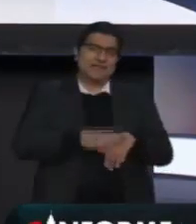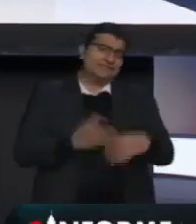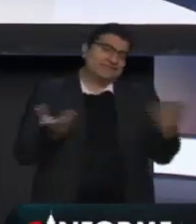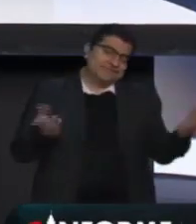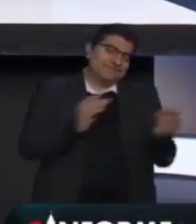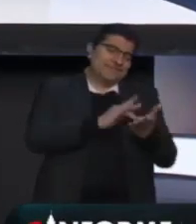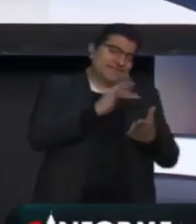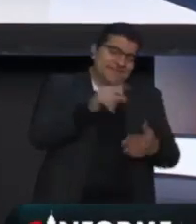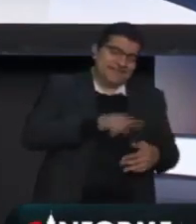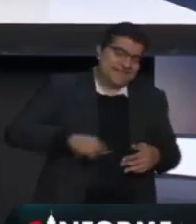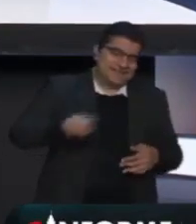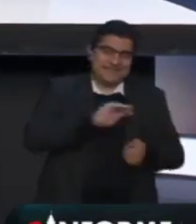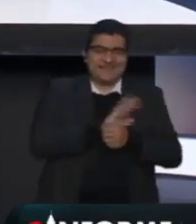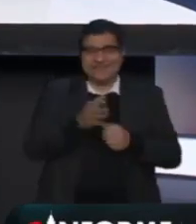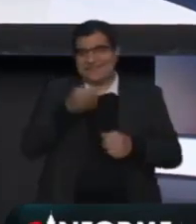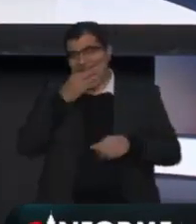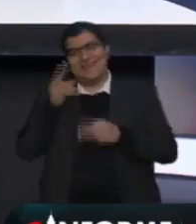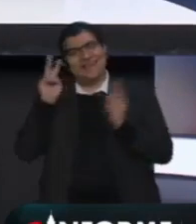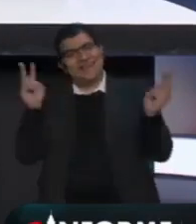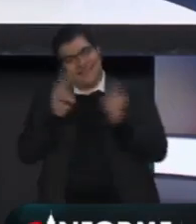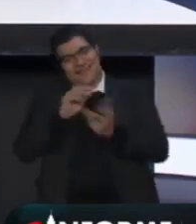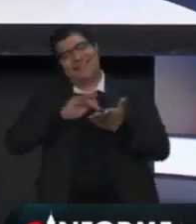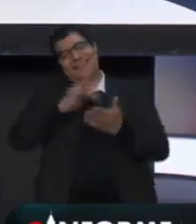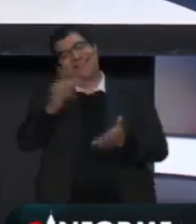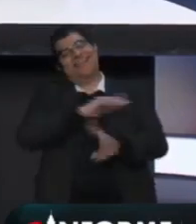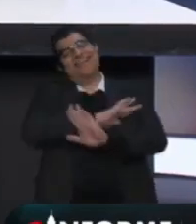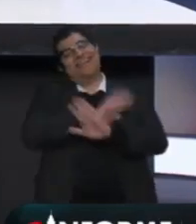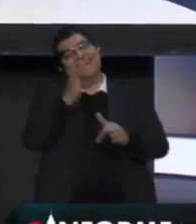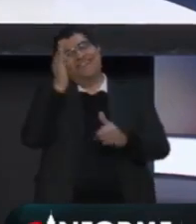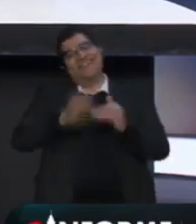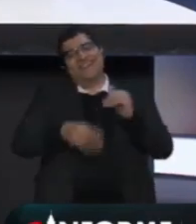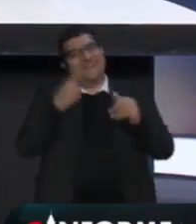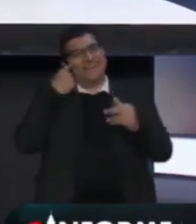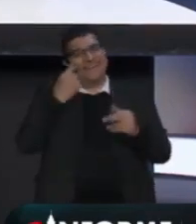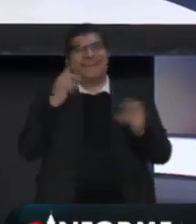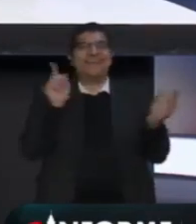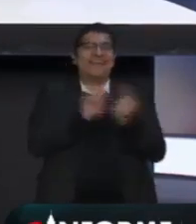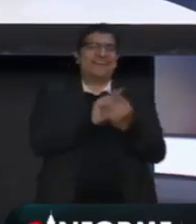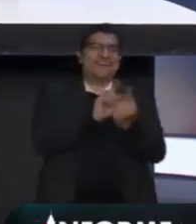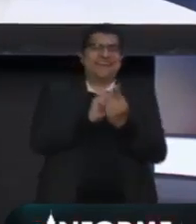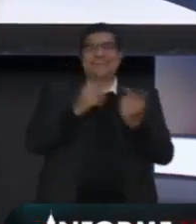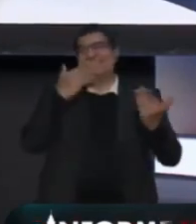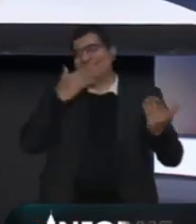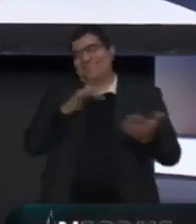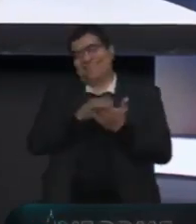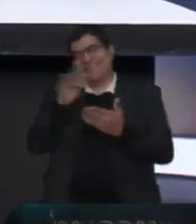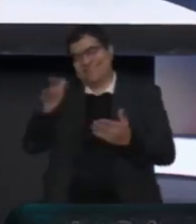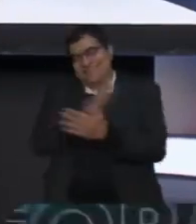muchísimo. Gracias a ustedes. Hasta que vine a verlo. Sí, están más guapos en persona. Tiene que volver, por